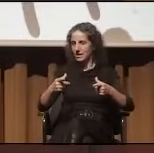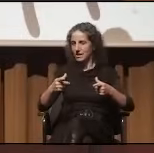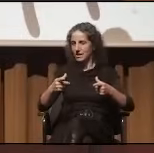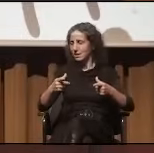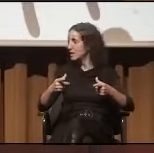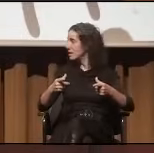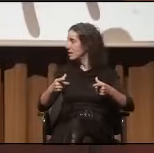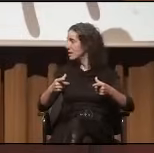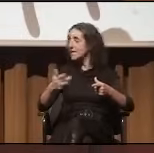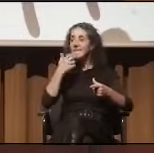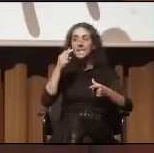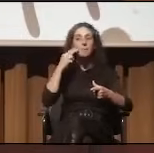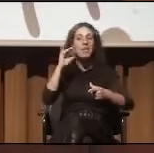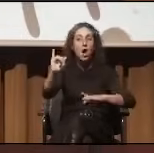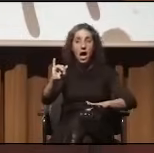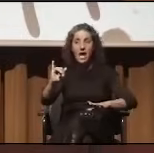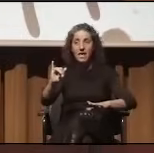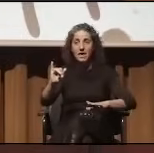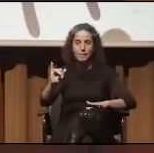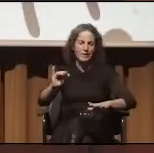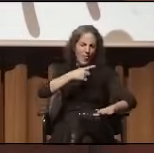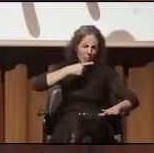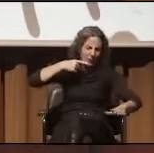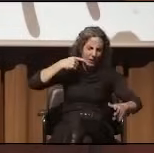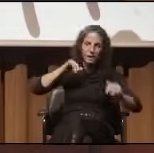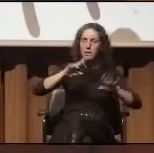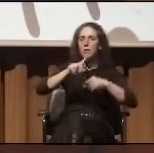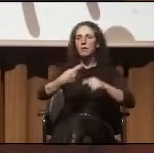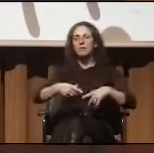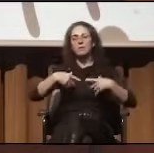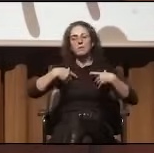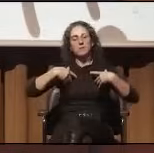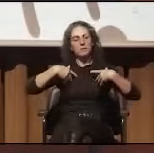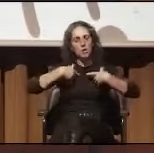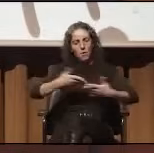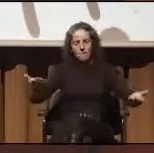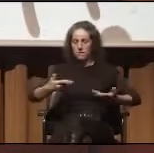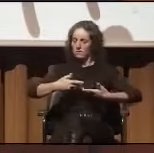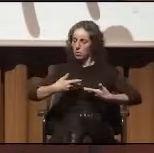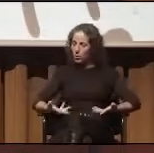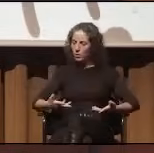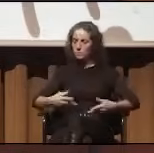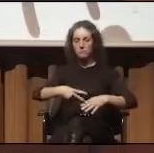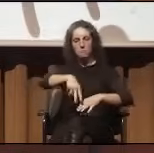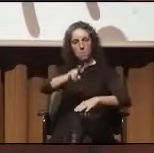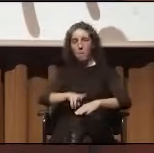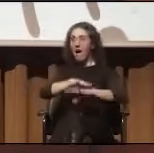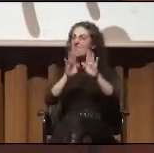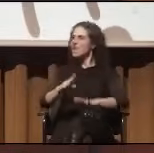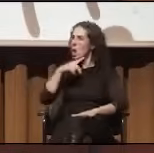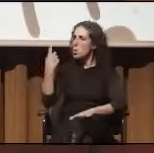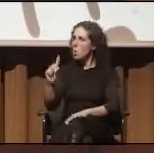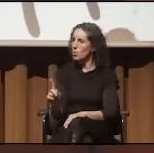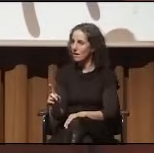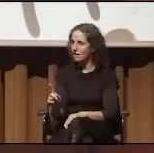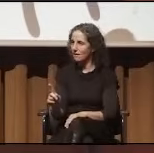costalazo. Y bueno, y a la siguiente, hasta que empiezas a relajarte y dejarte caer sin miedo y no duele. El